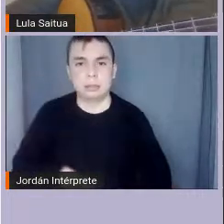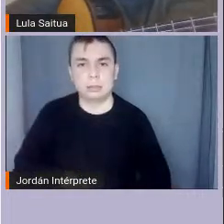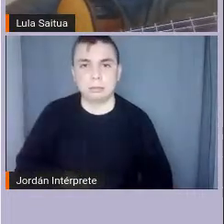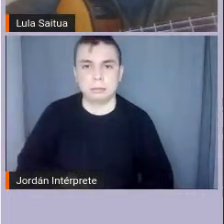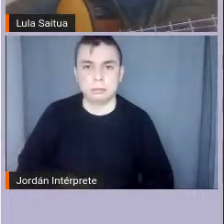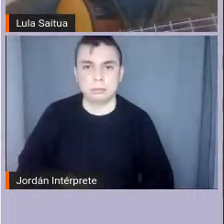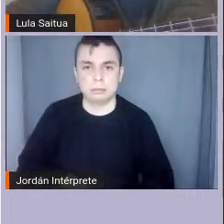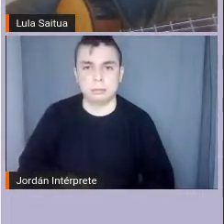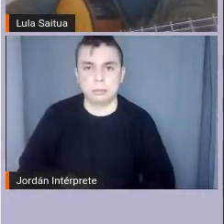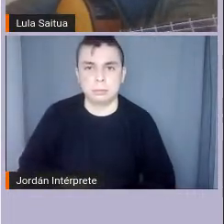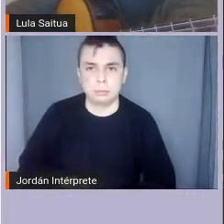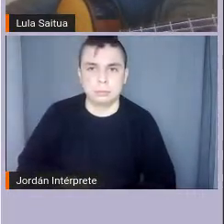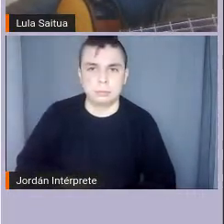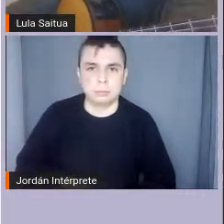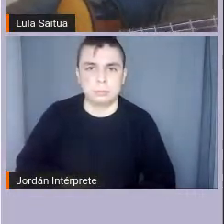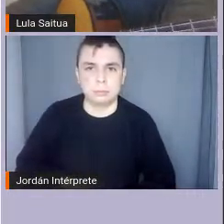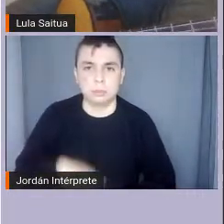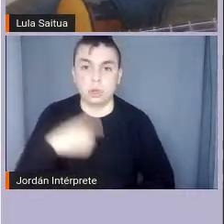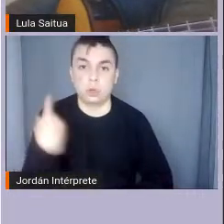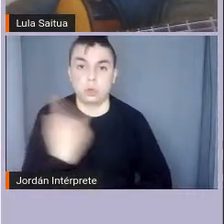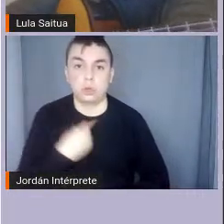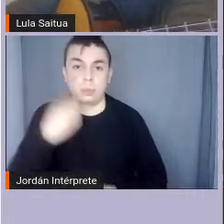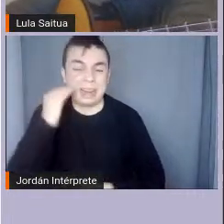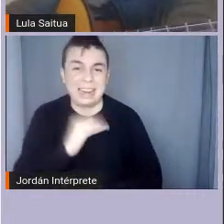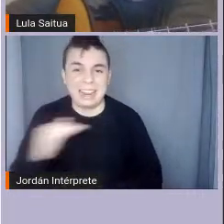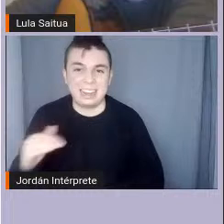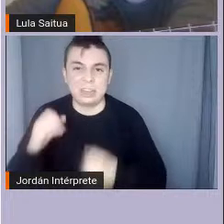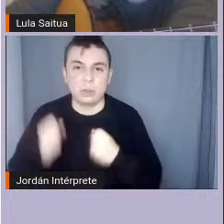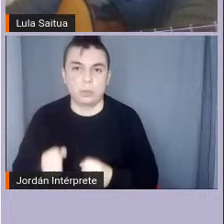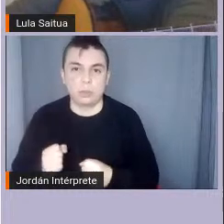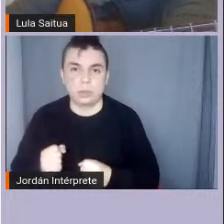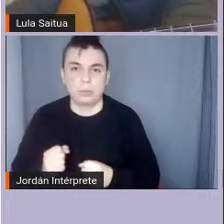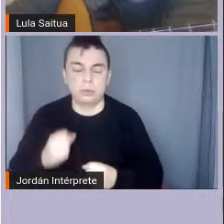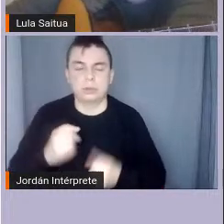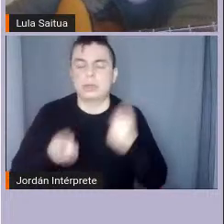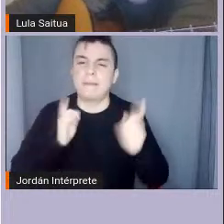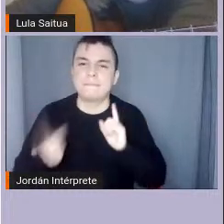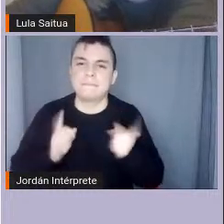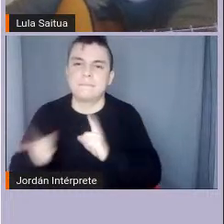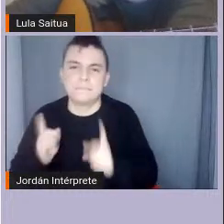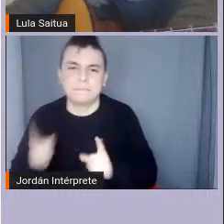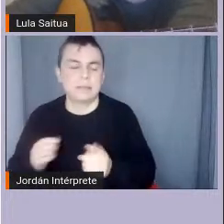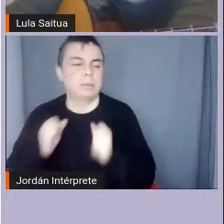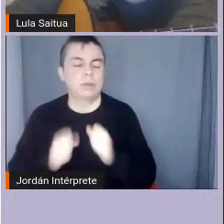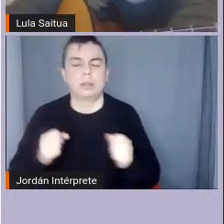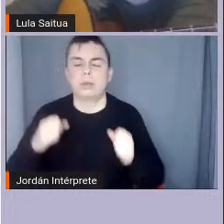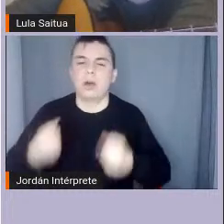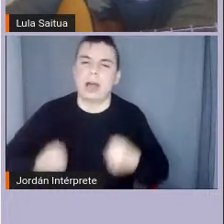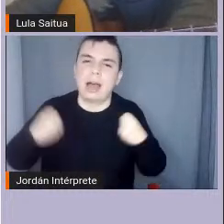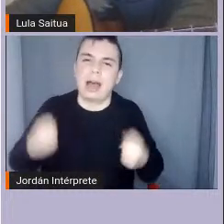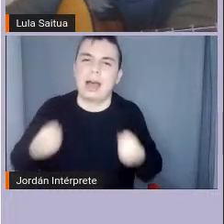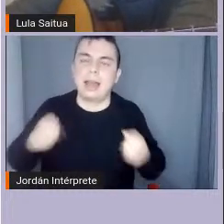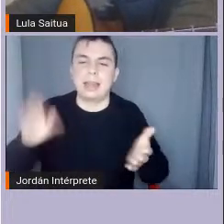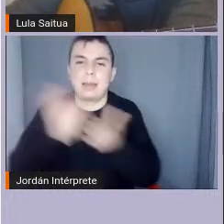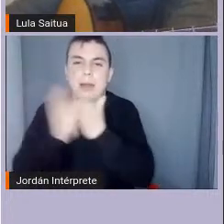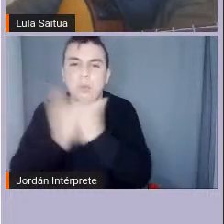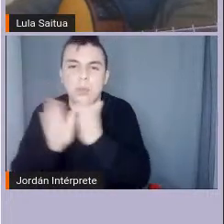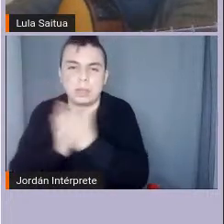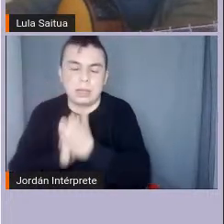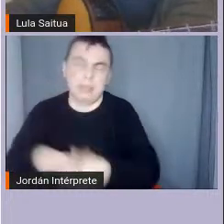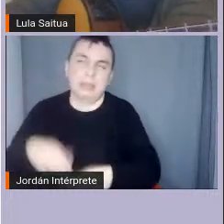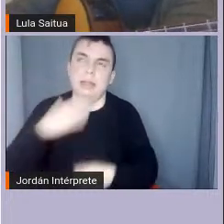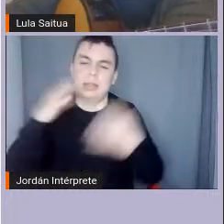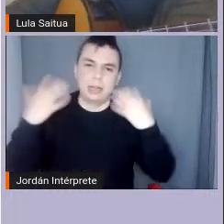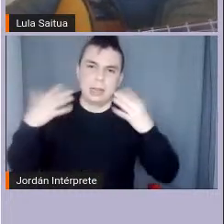pequeñitos todos los ritmos. Podemos hacer, hoy desperté con ganas de aplaudir. Hoy desperté con ganas de aplaudir.